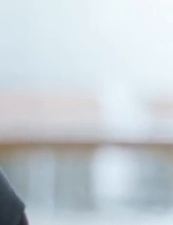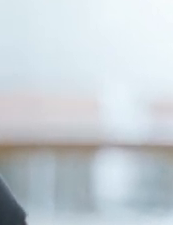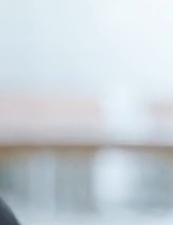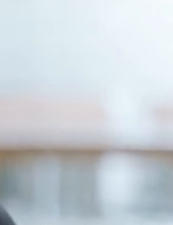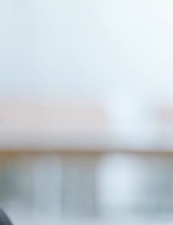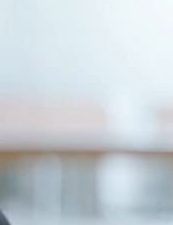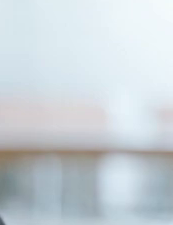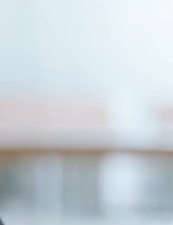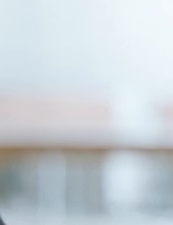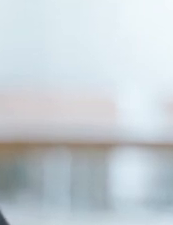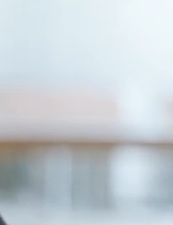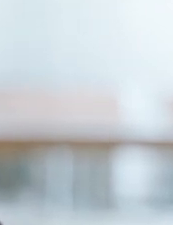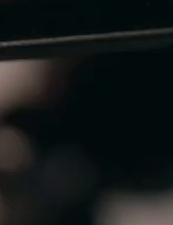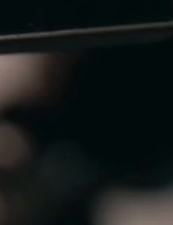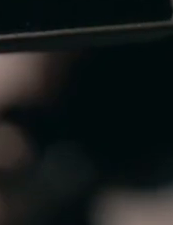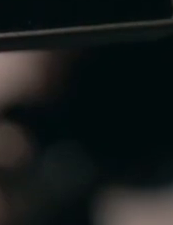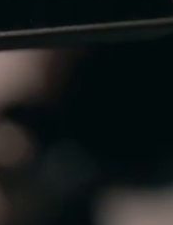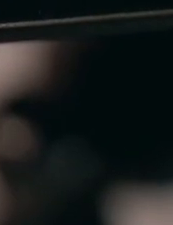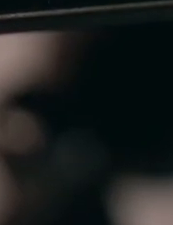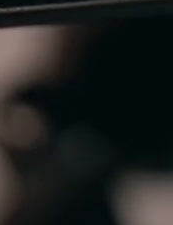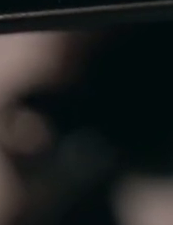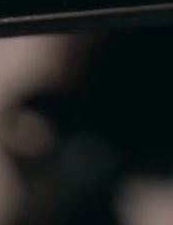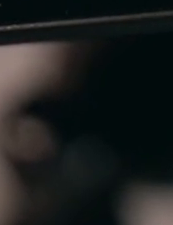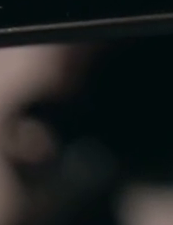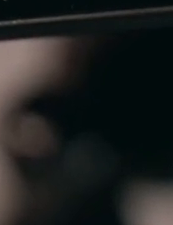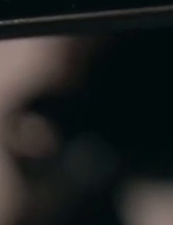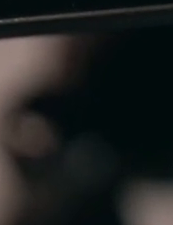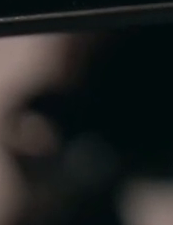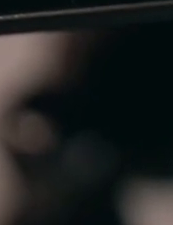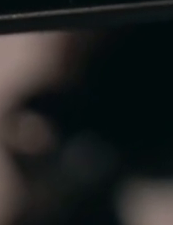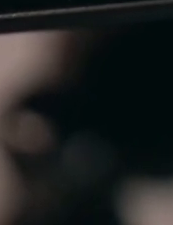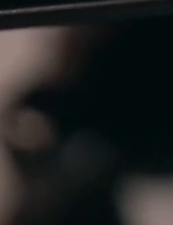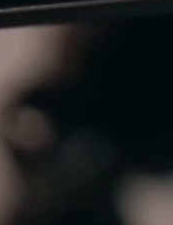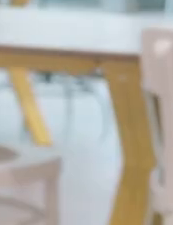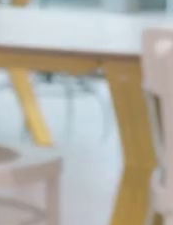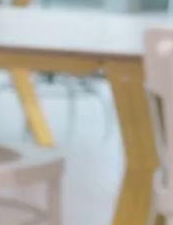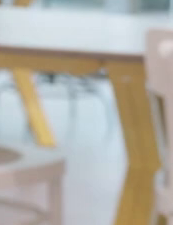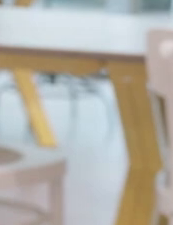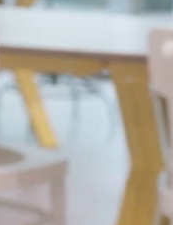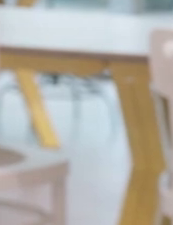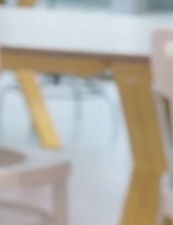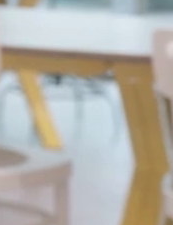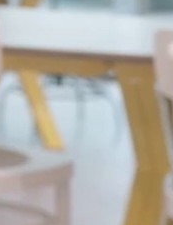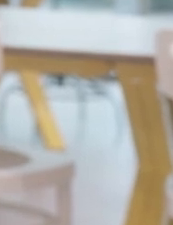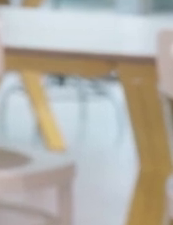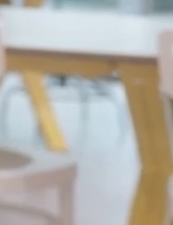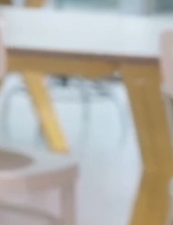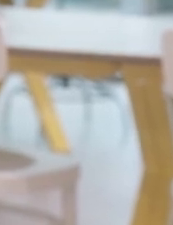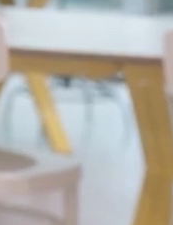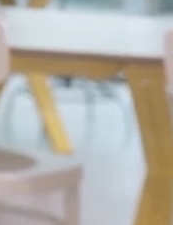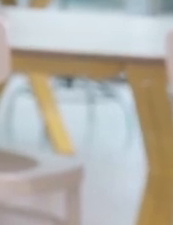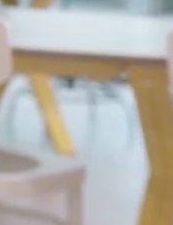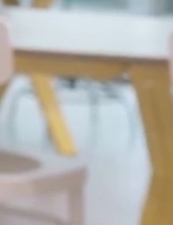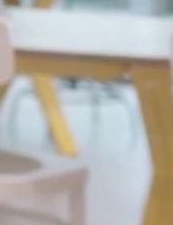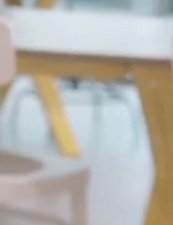dinero público, ¿no? Como realmente ahora con los fondos Next Generation, con muchas, pues comienza a llegar, ¿no?